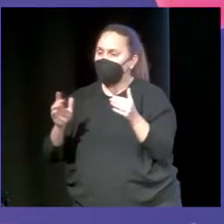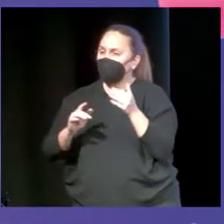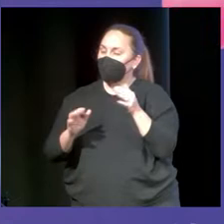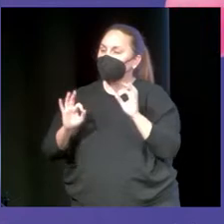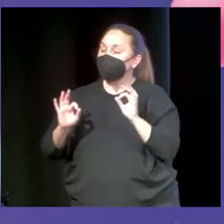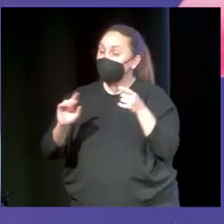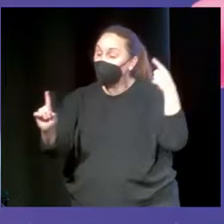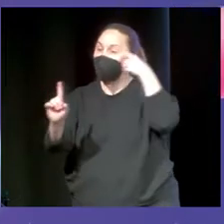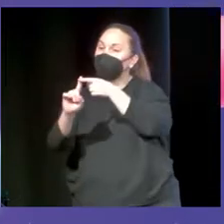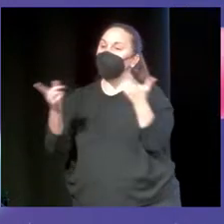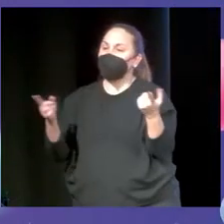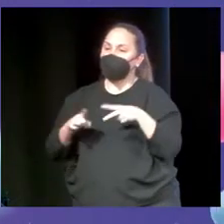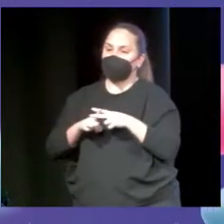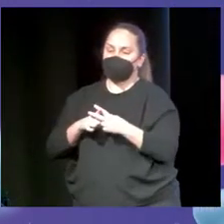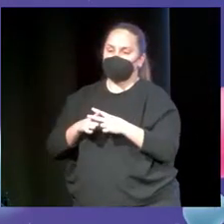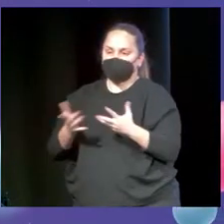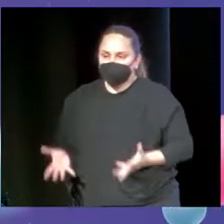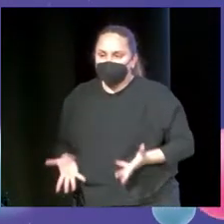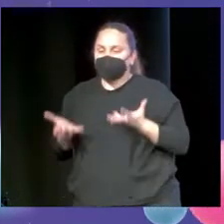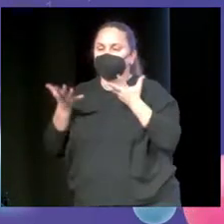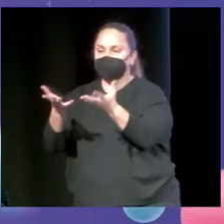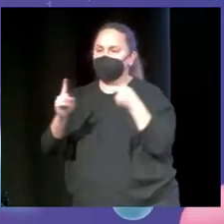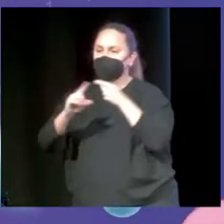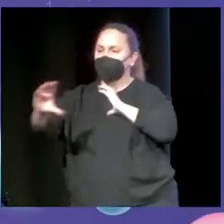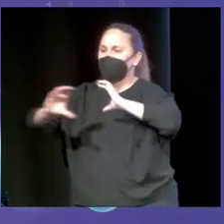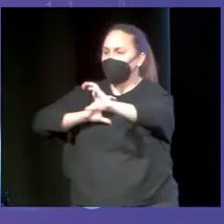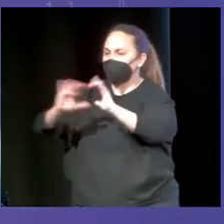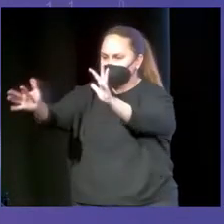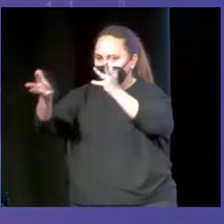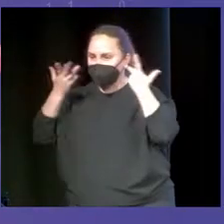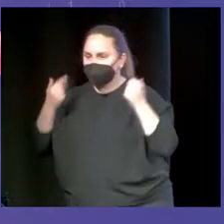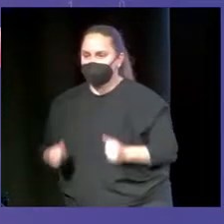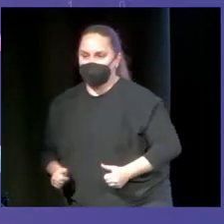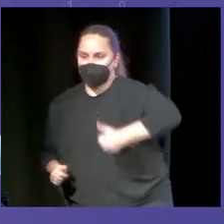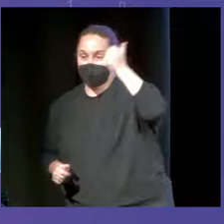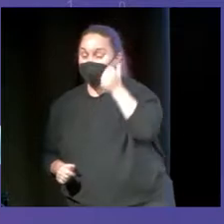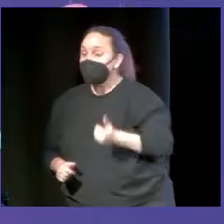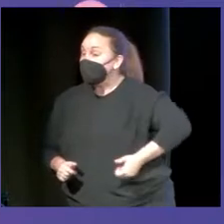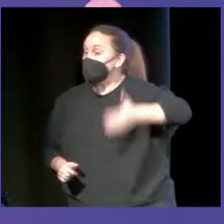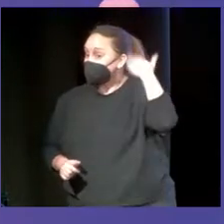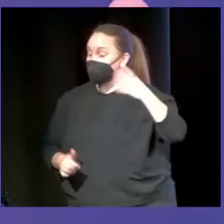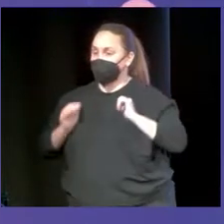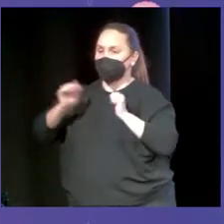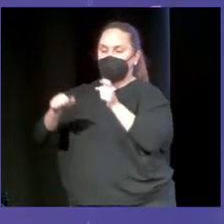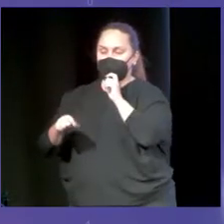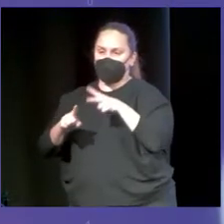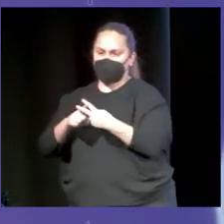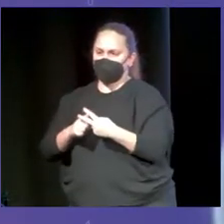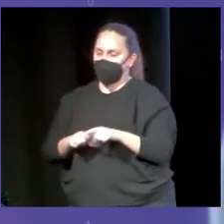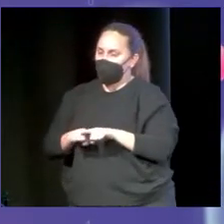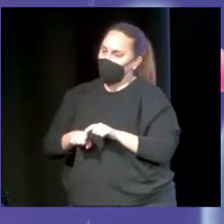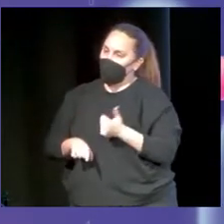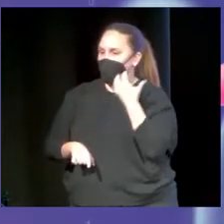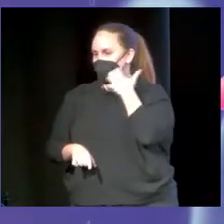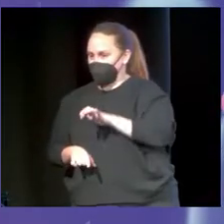que tenía era ser una herramienta para facilitar la comunicación empezó ser siendo una herramienta muy friki